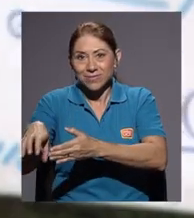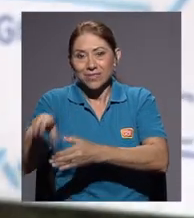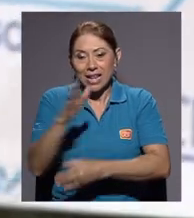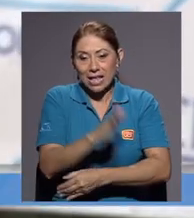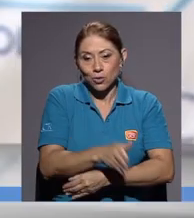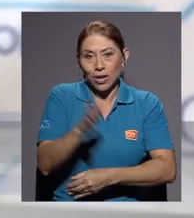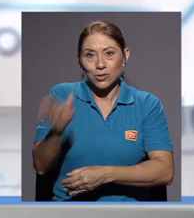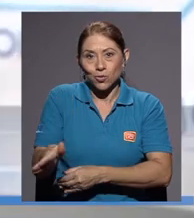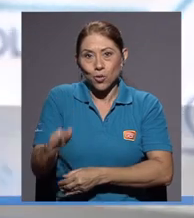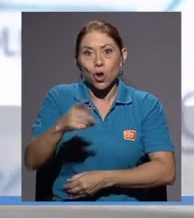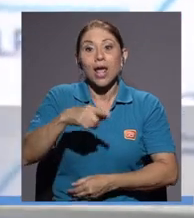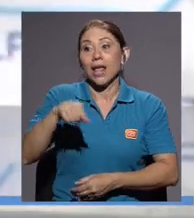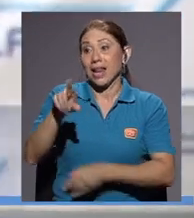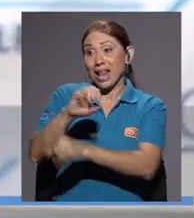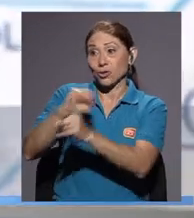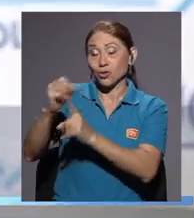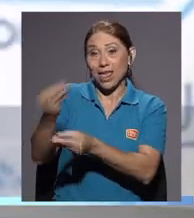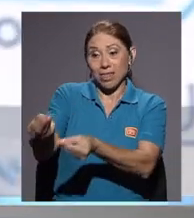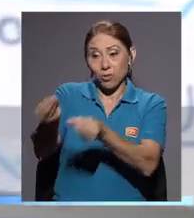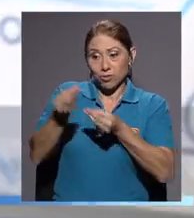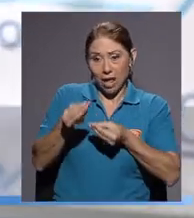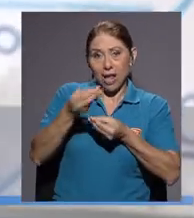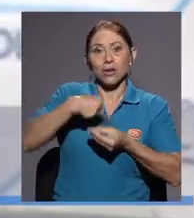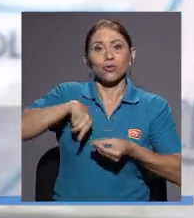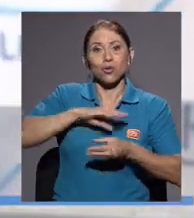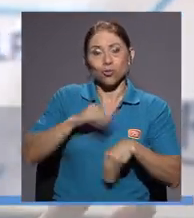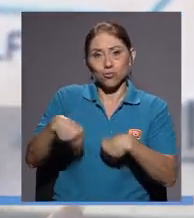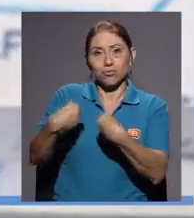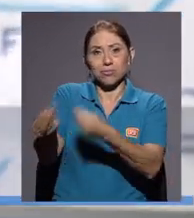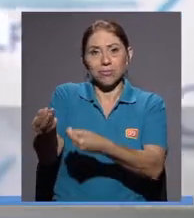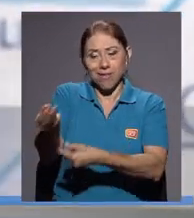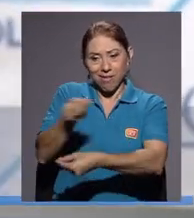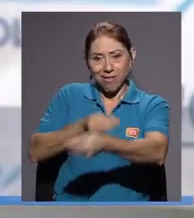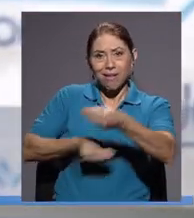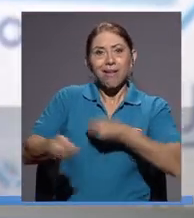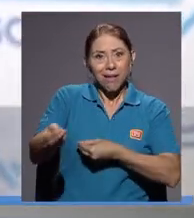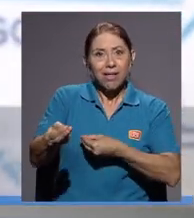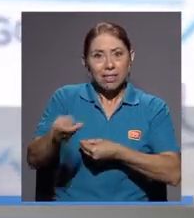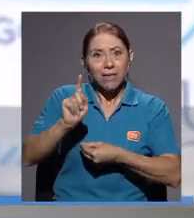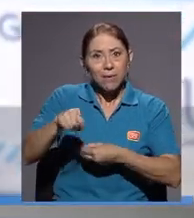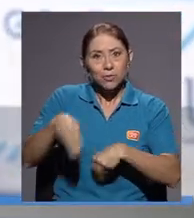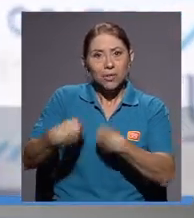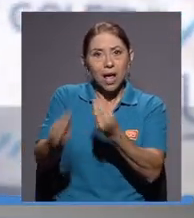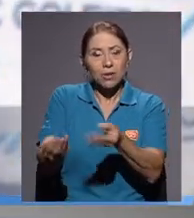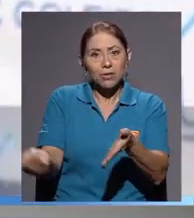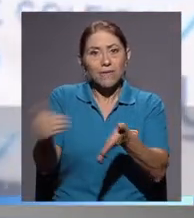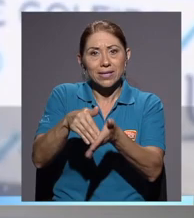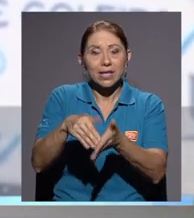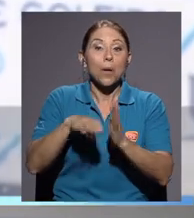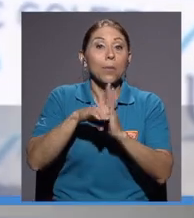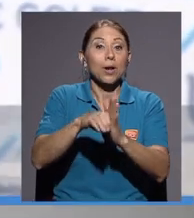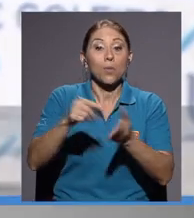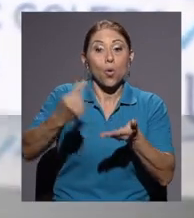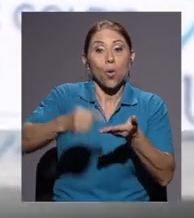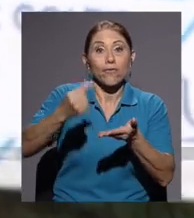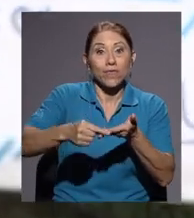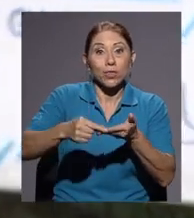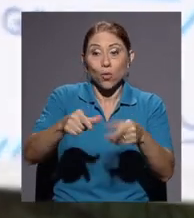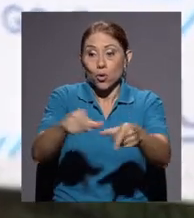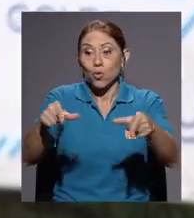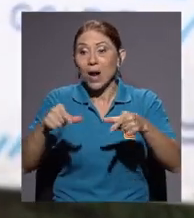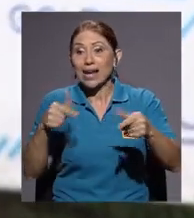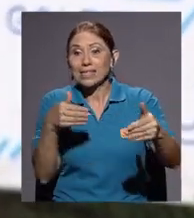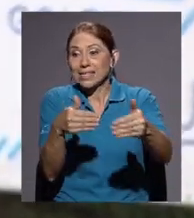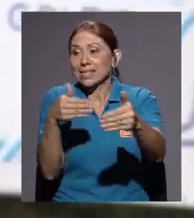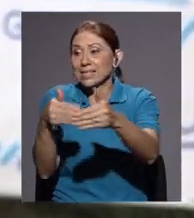lo que nosotros hacemos de una u otra forma. Y es importante que la población inmediata, como Golfito y alrededores, también esté enterada de